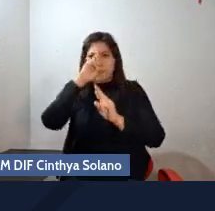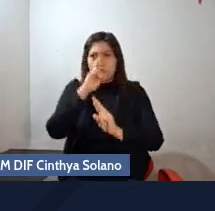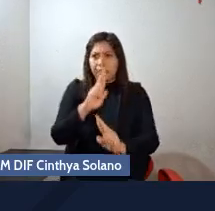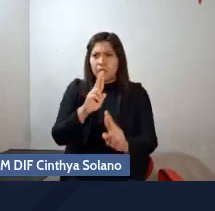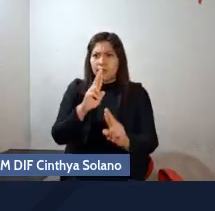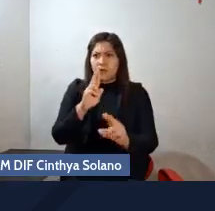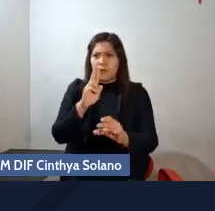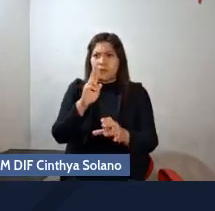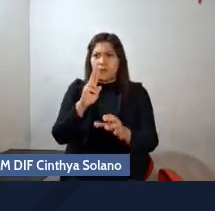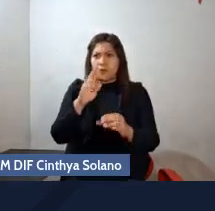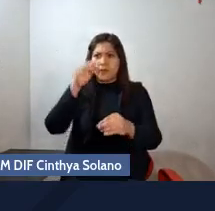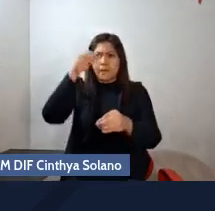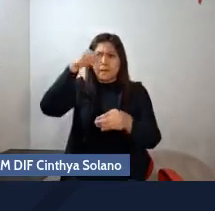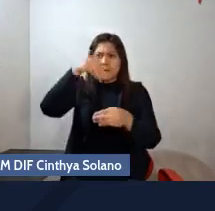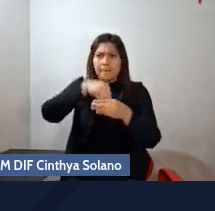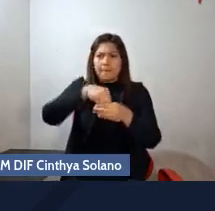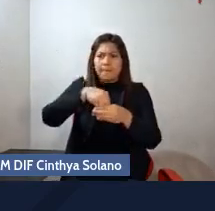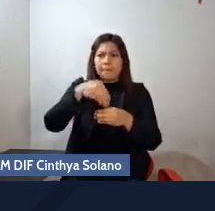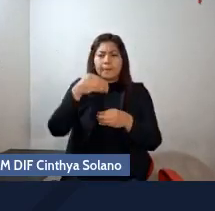lacrado.